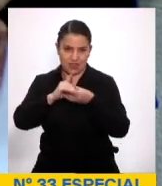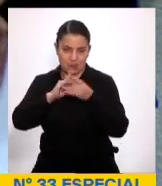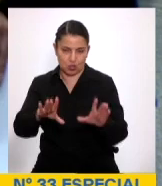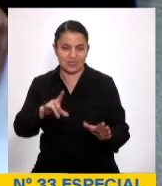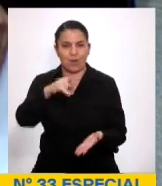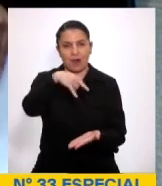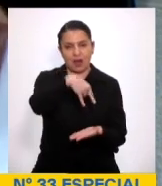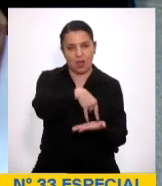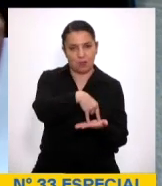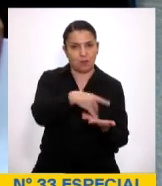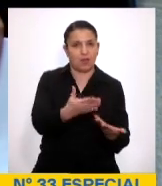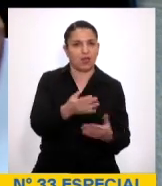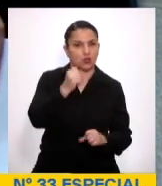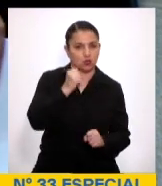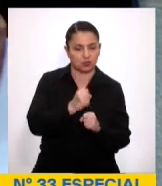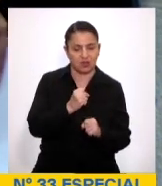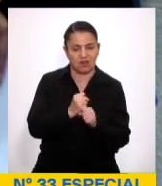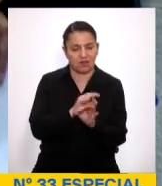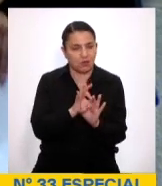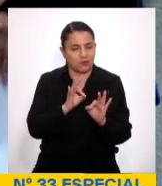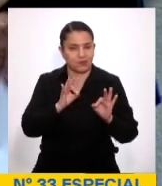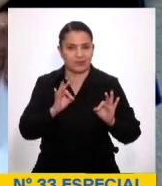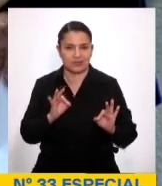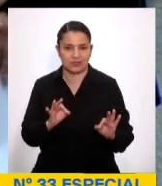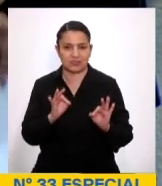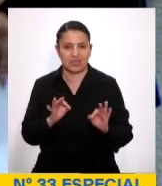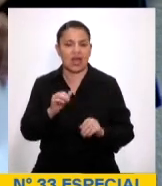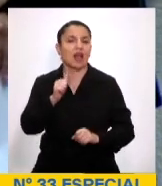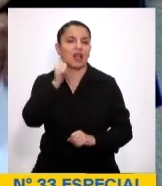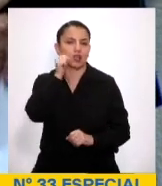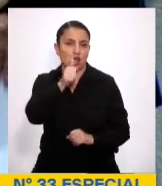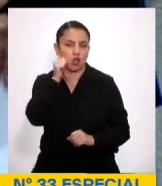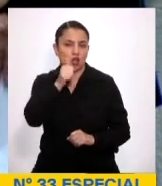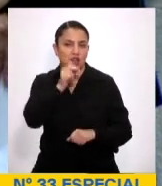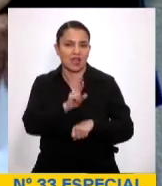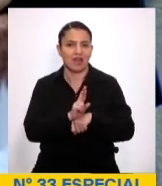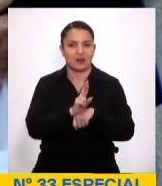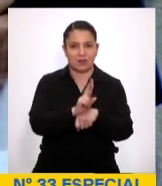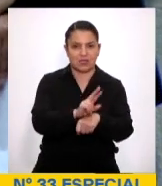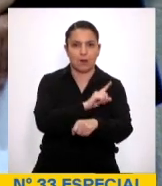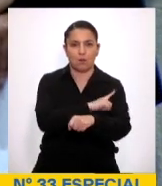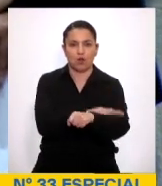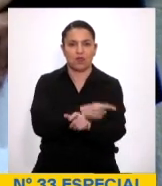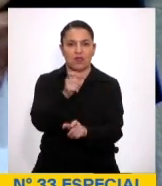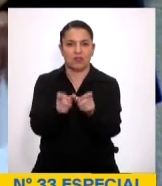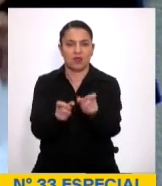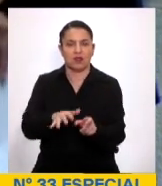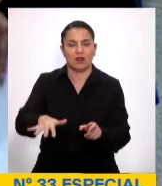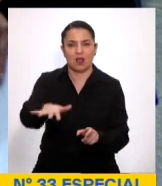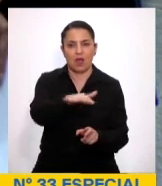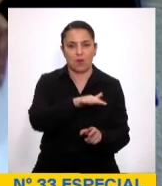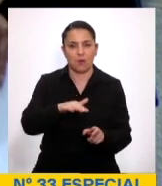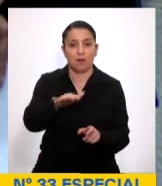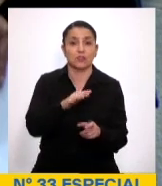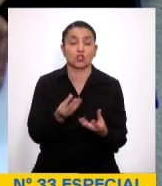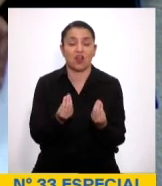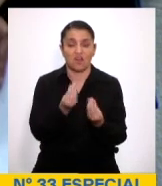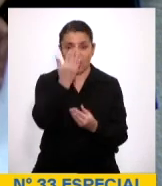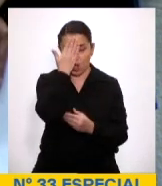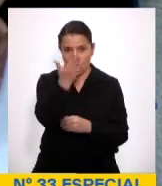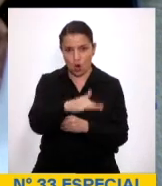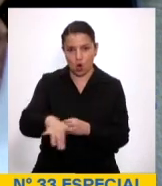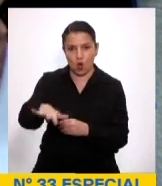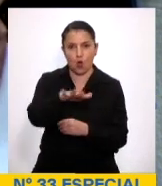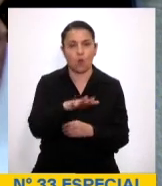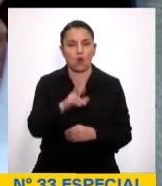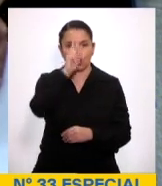esencial insoslayable de representar día a día el poder soberano del pueblo legislando en miras al bien común y ejerciendo su rol